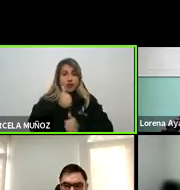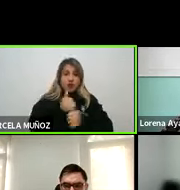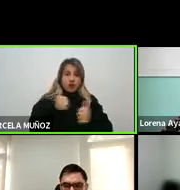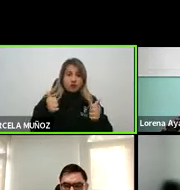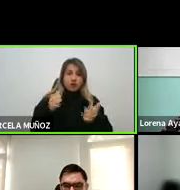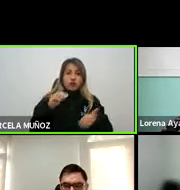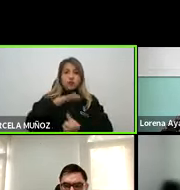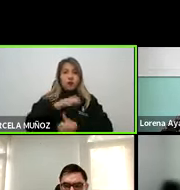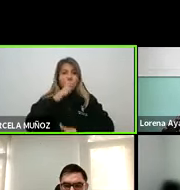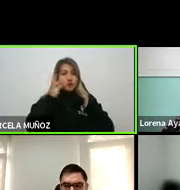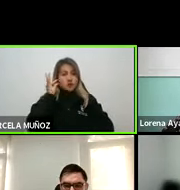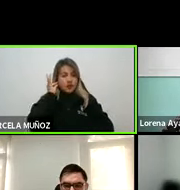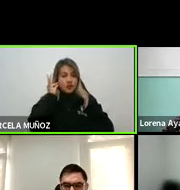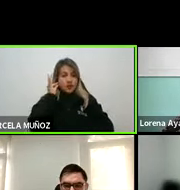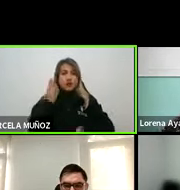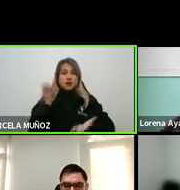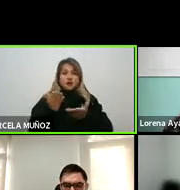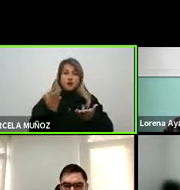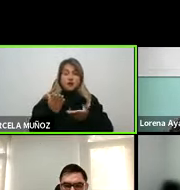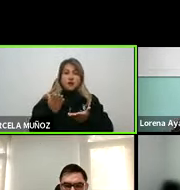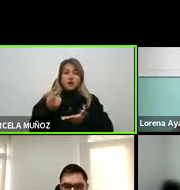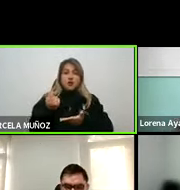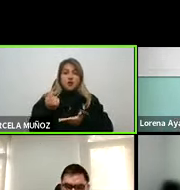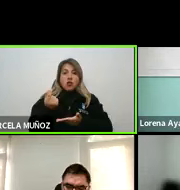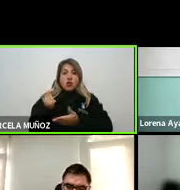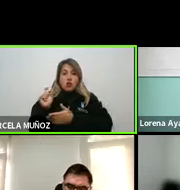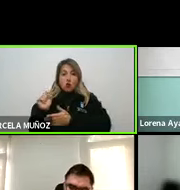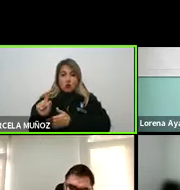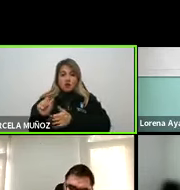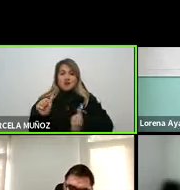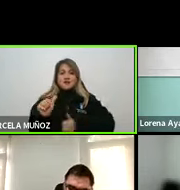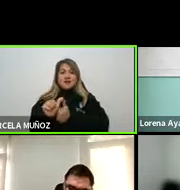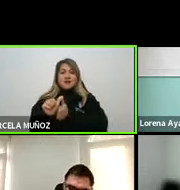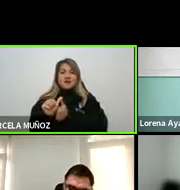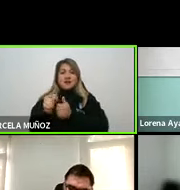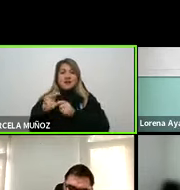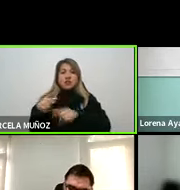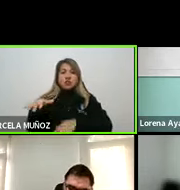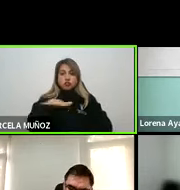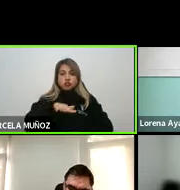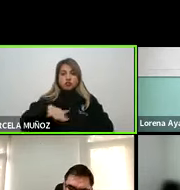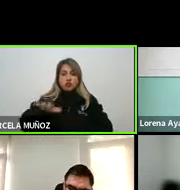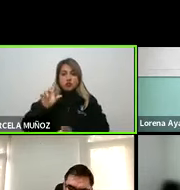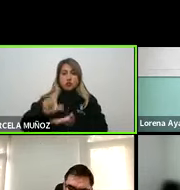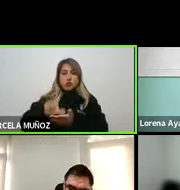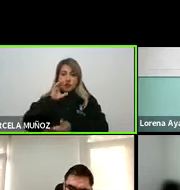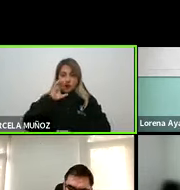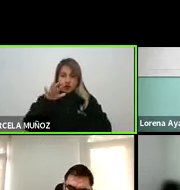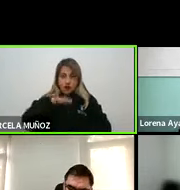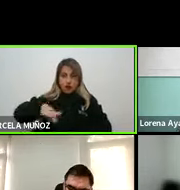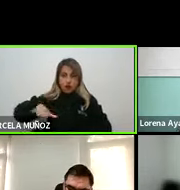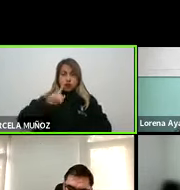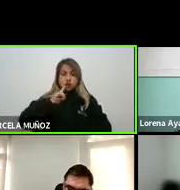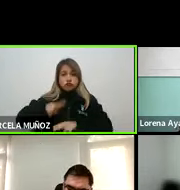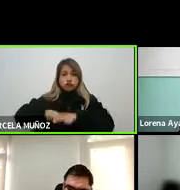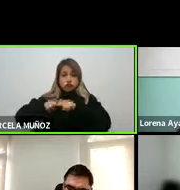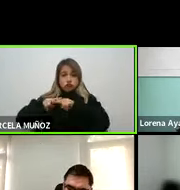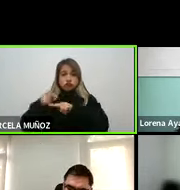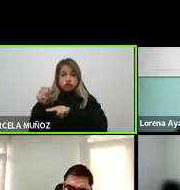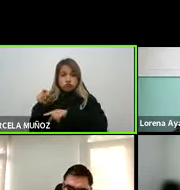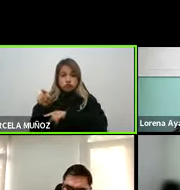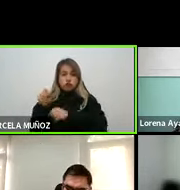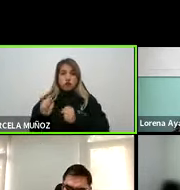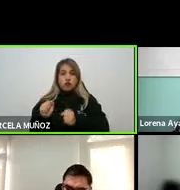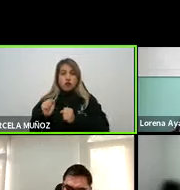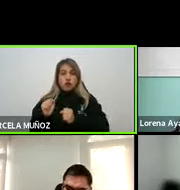concejales, es a través de la cuenta de asistencia social a personas naturales, la cual tiene disponibilidad de fondos para poder entregar